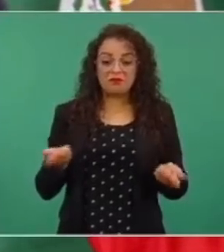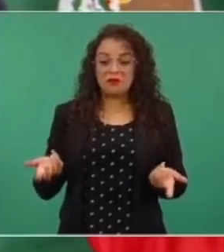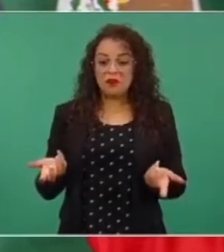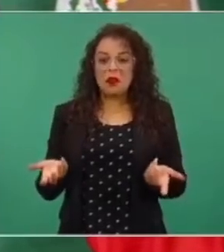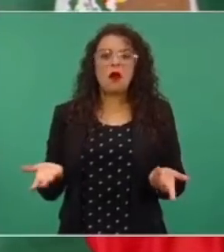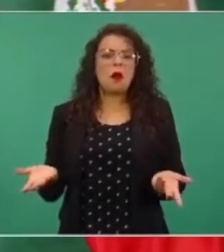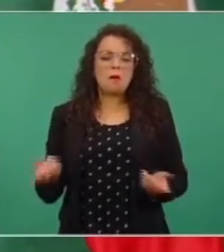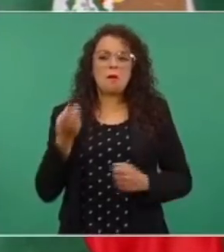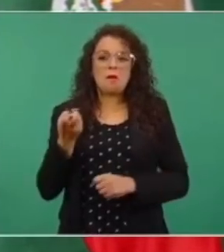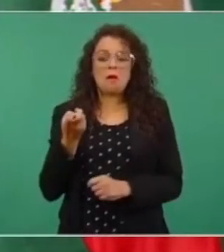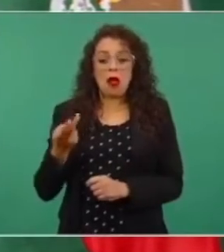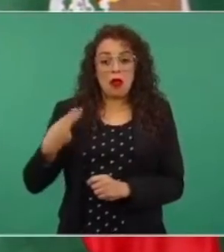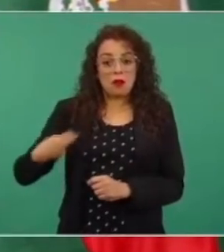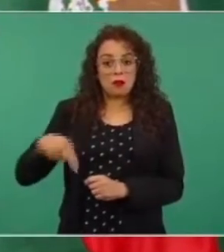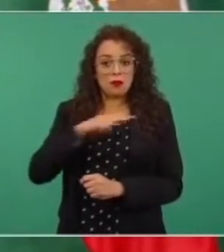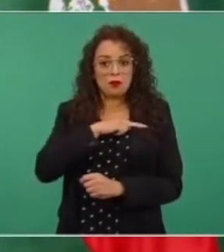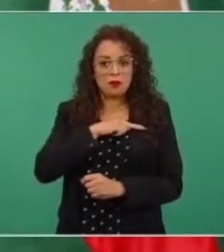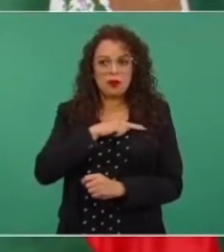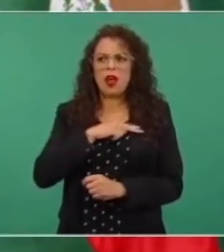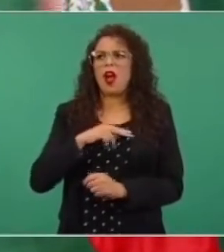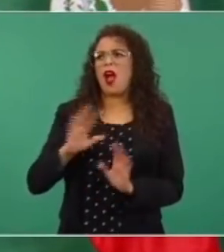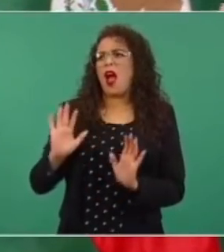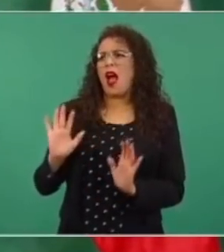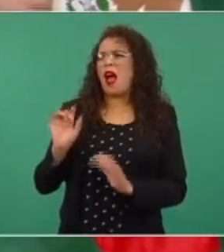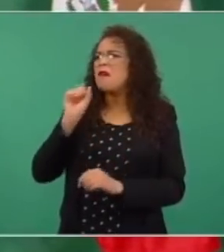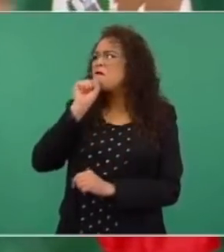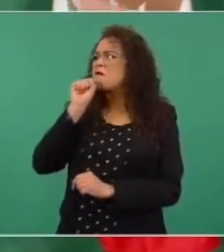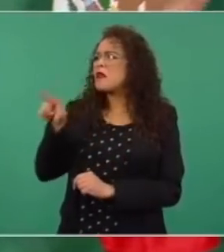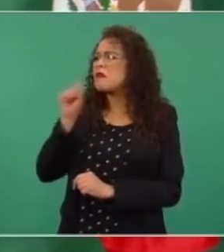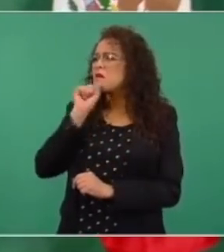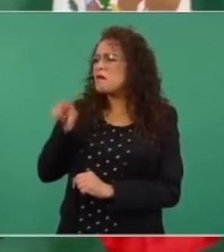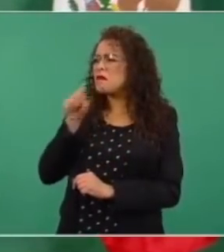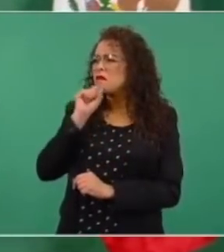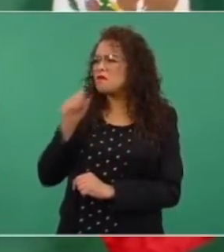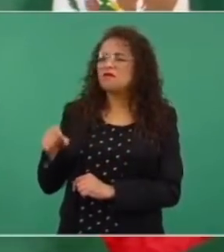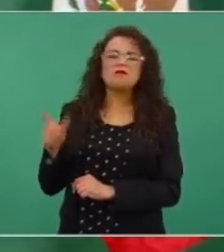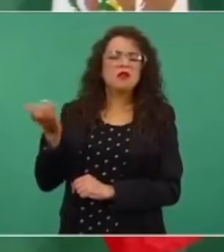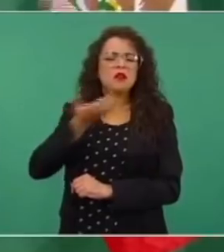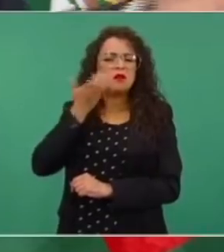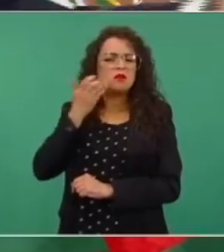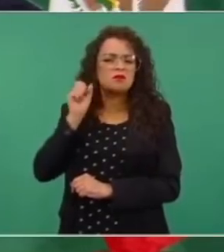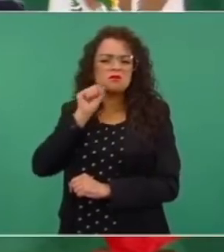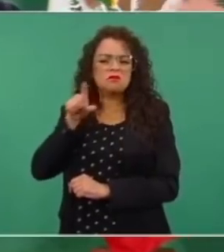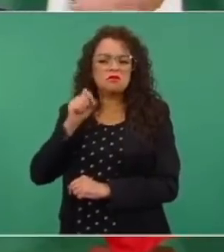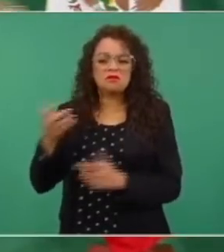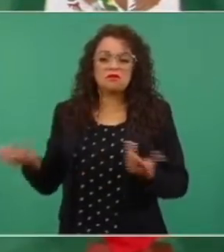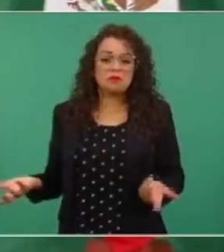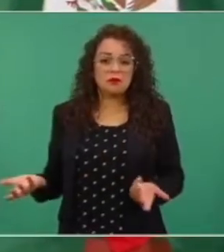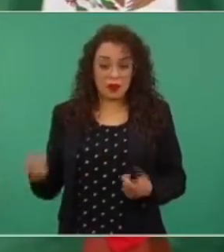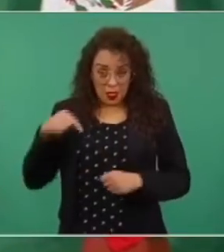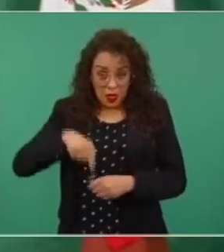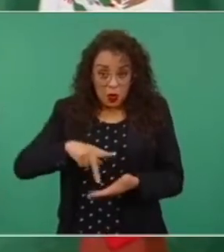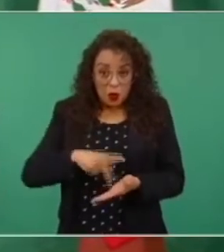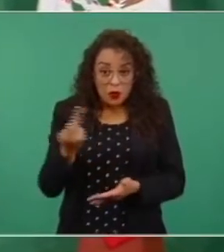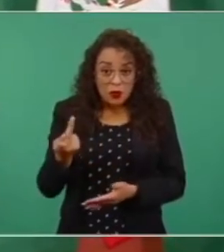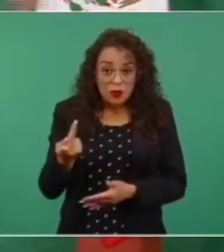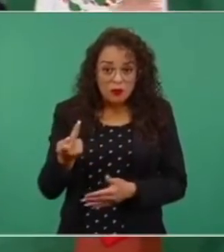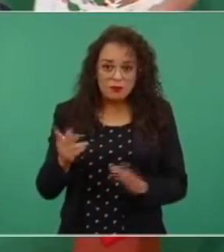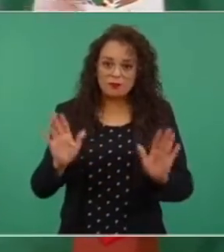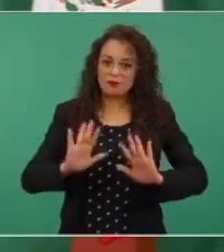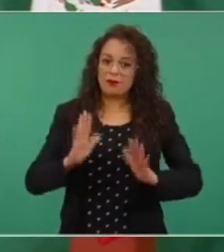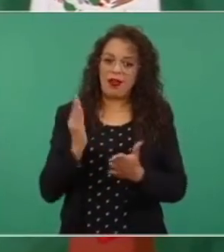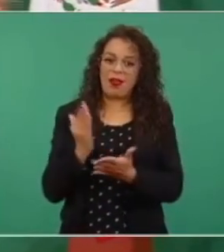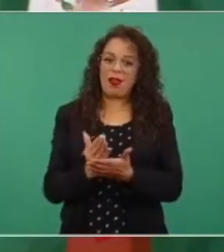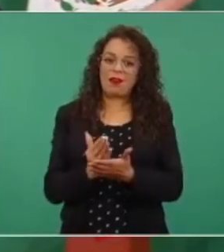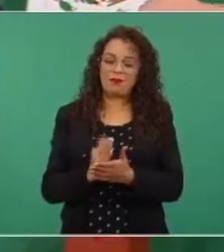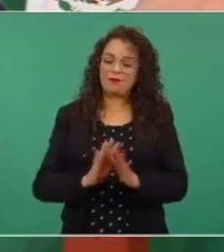nosotros siempre dijimos, son lo mismo los partidos, no lo puedo repetir aquí. Al final,